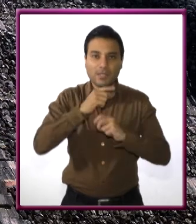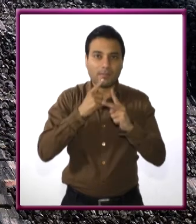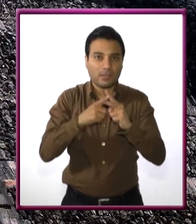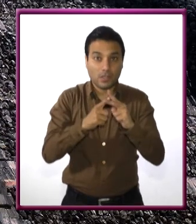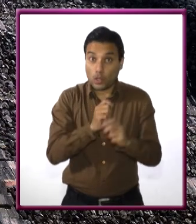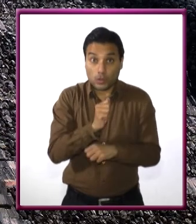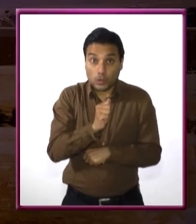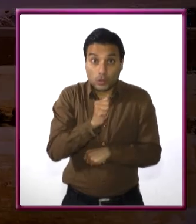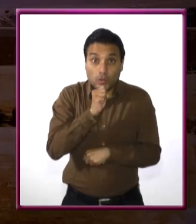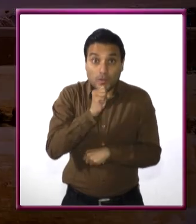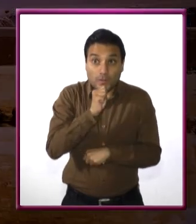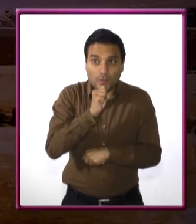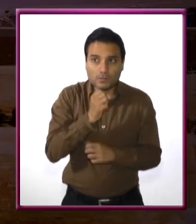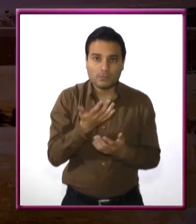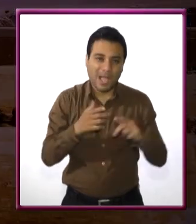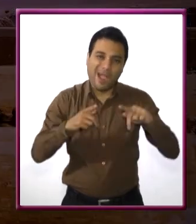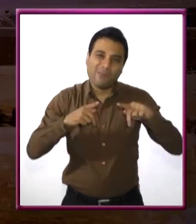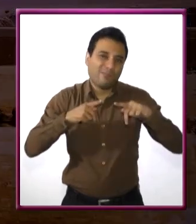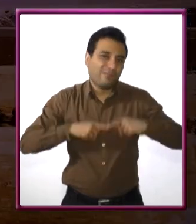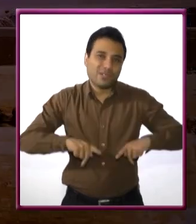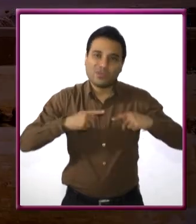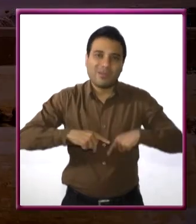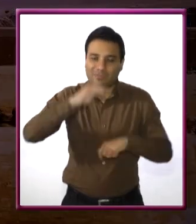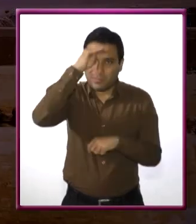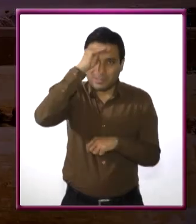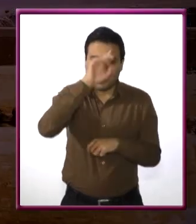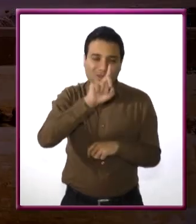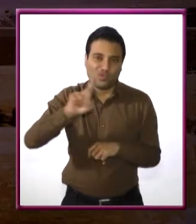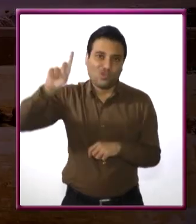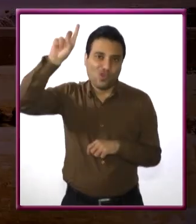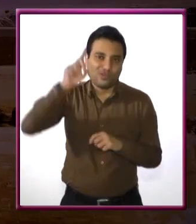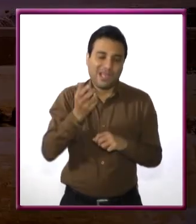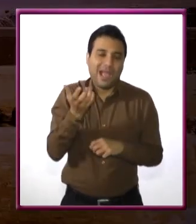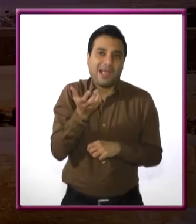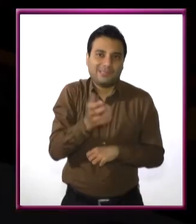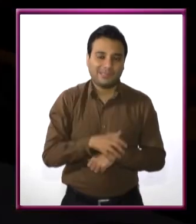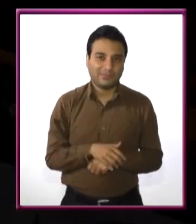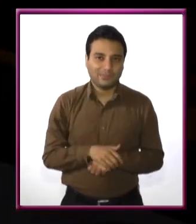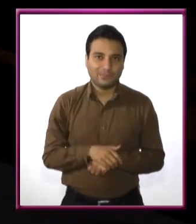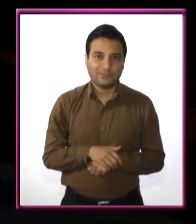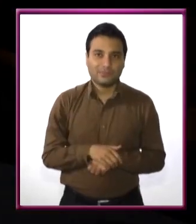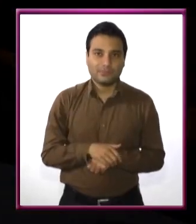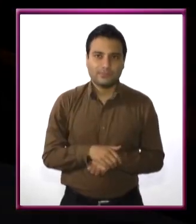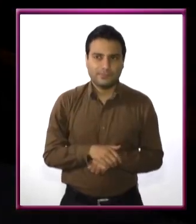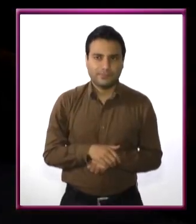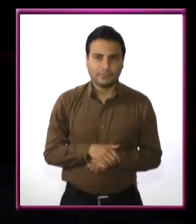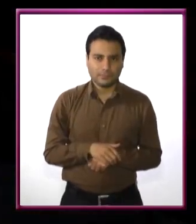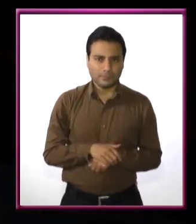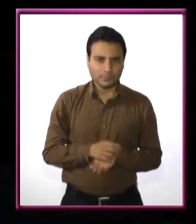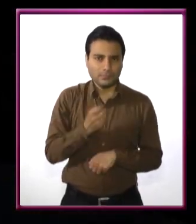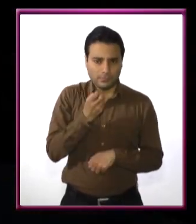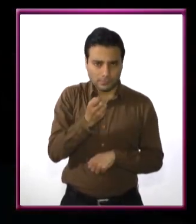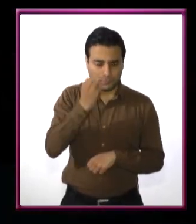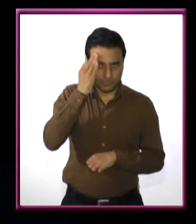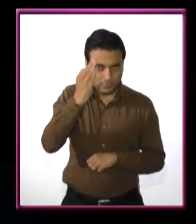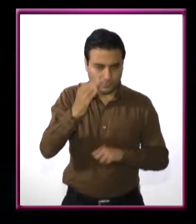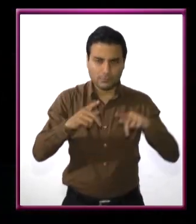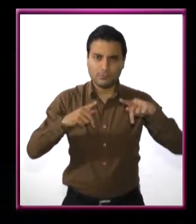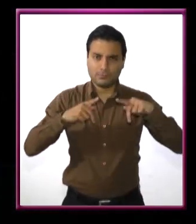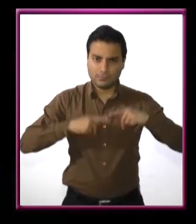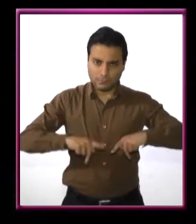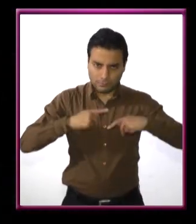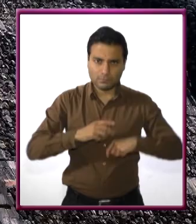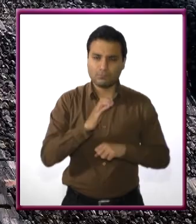química ni matemáticas, pues ¿de qué otro modo se podían explicar los fenómenos? Oye, pero en esas civilizaciones sí había